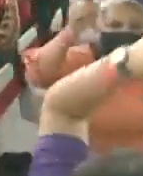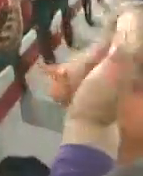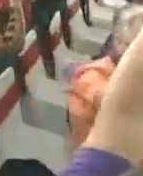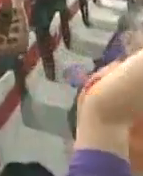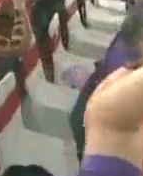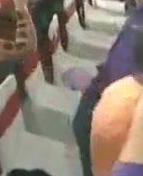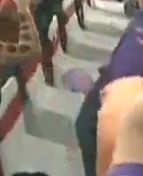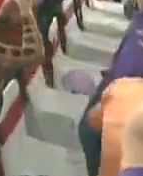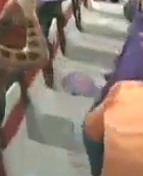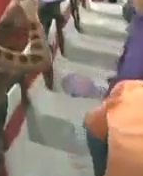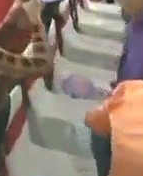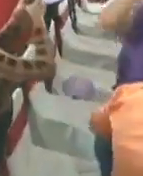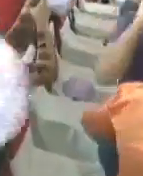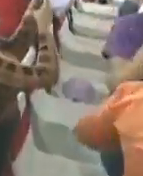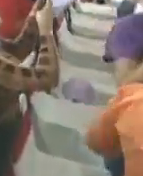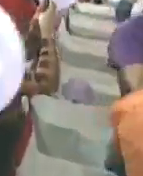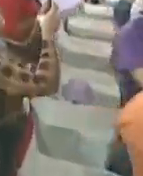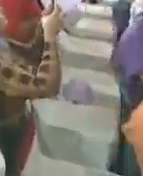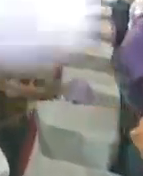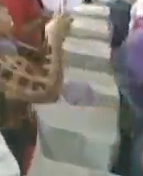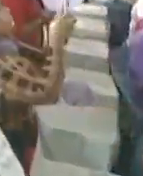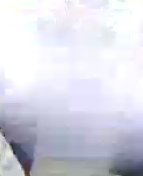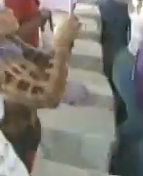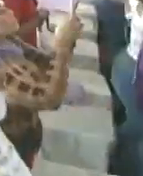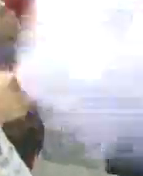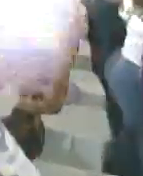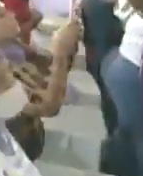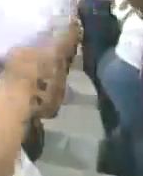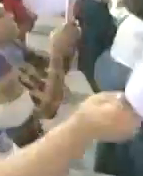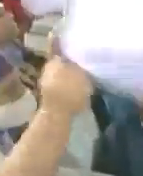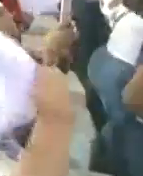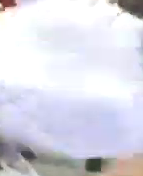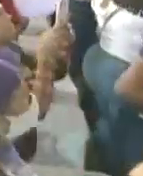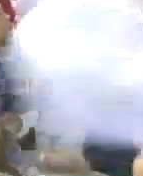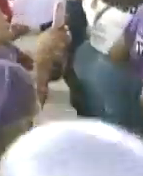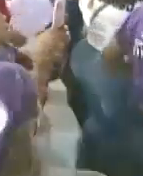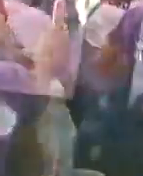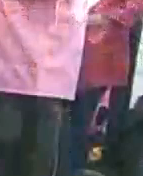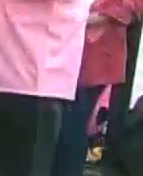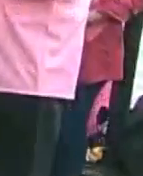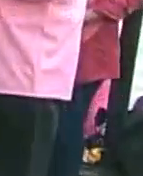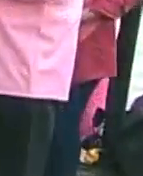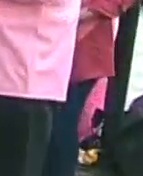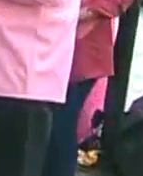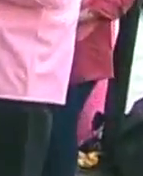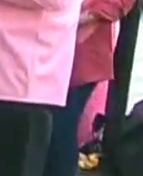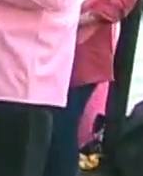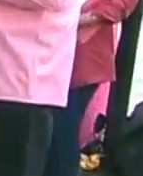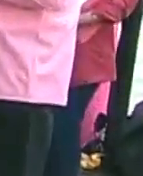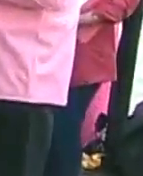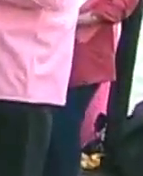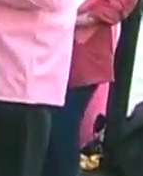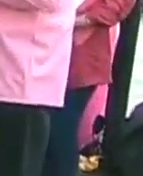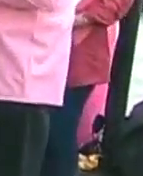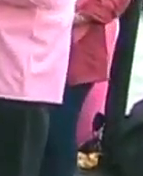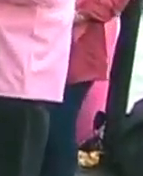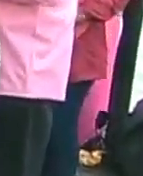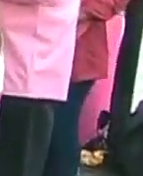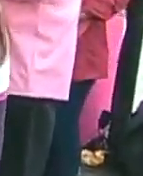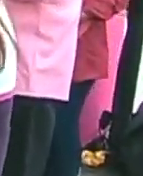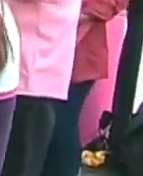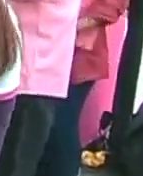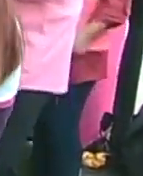de 58 organizaciones sociales de todo el país, quien dicen hoy presente acá en el